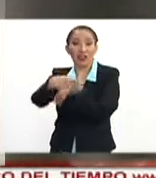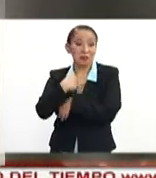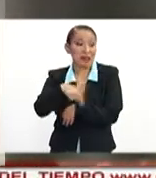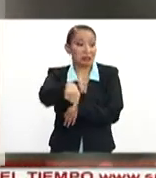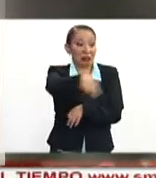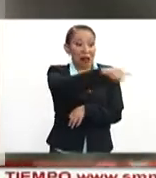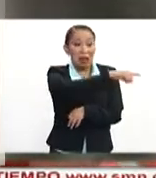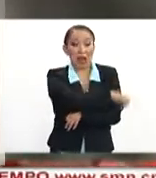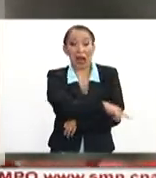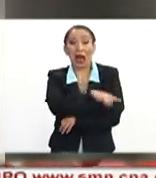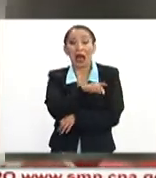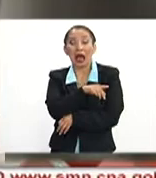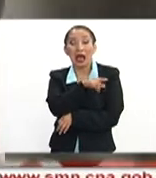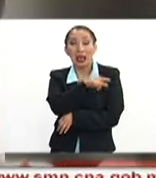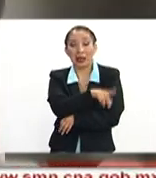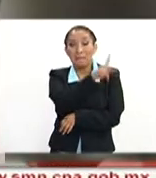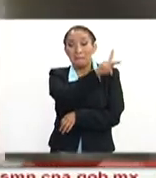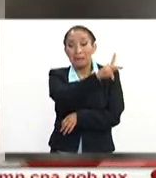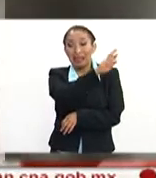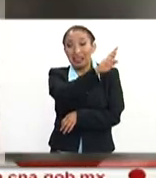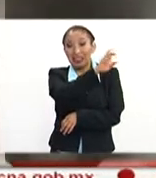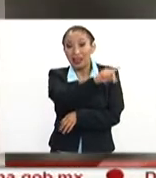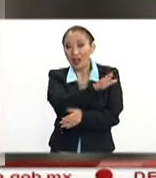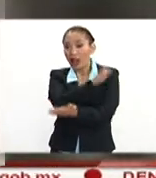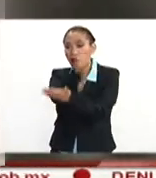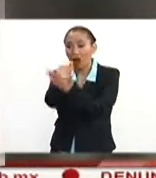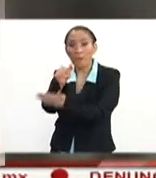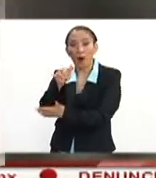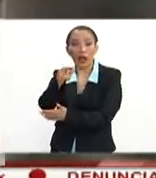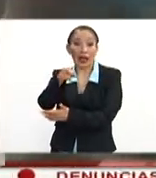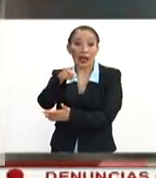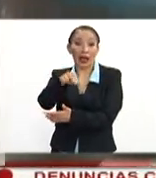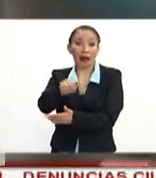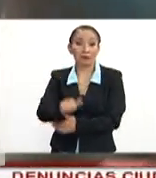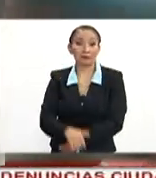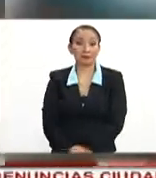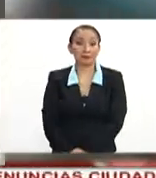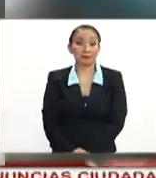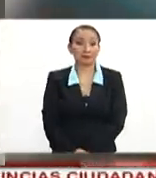militantes casi de Morena, del PRD hacia Morena.